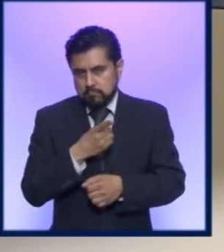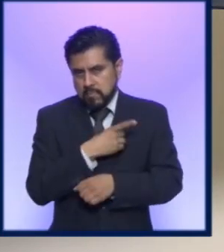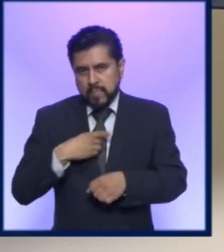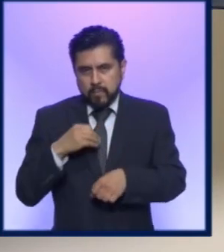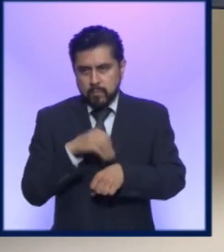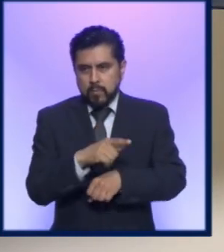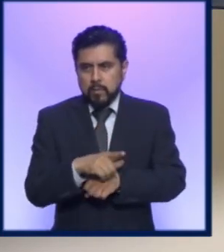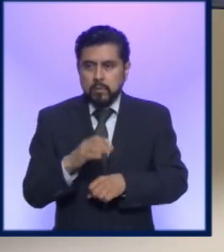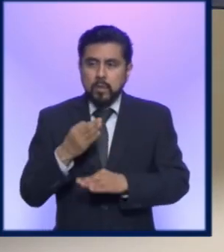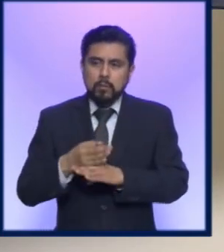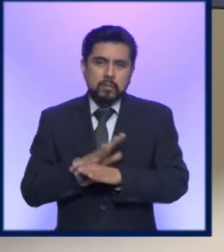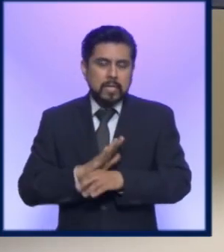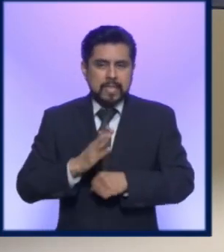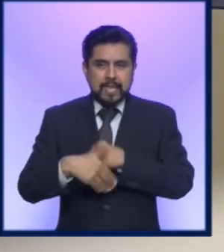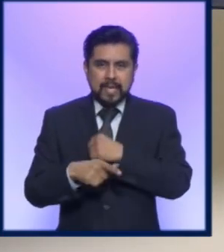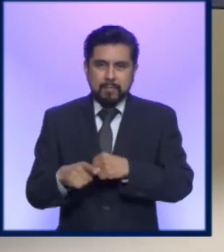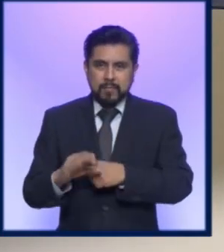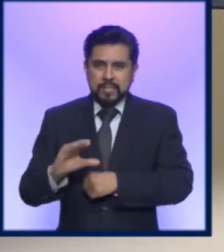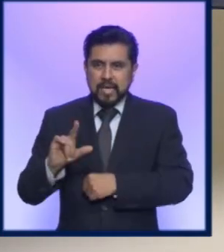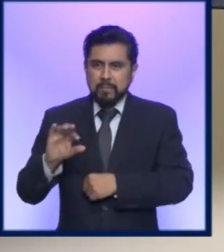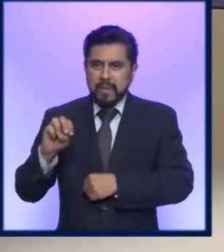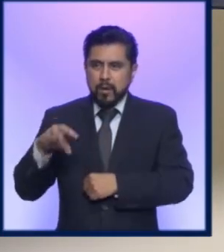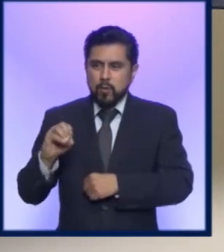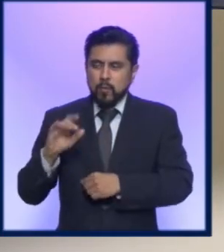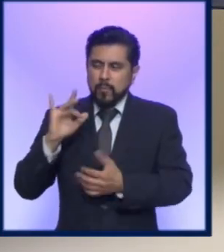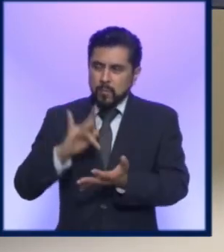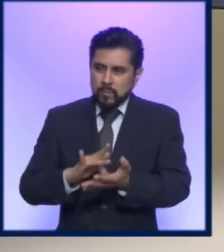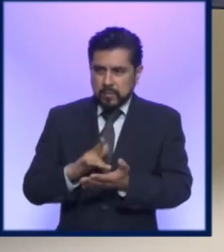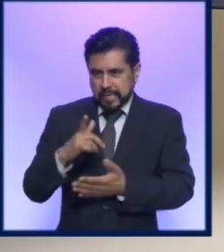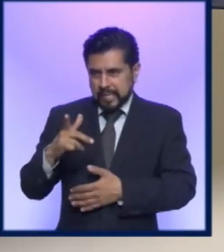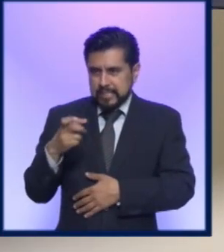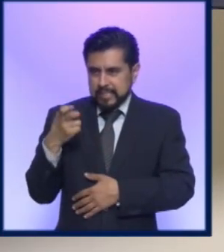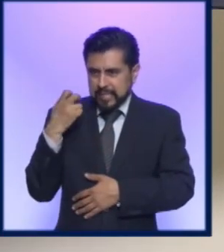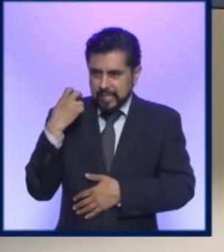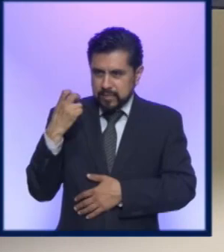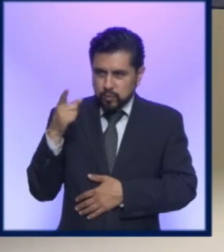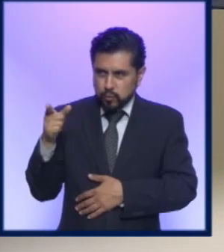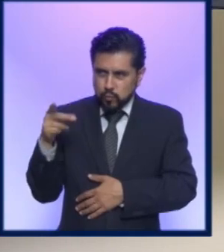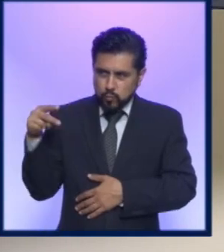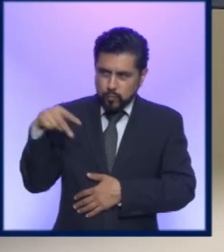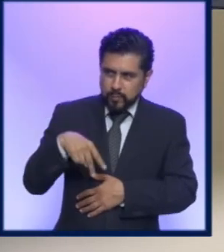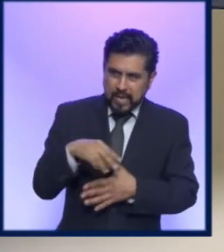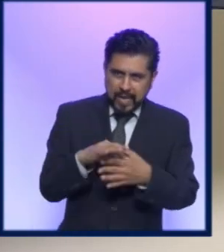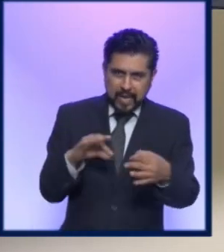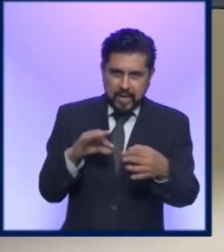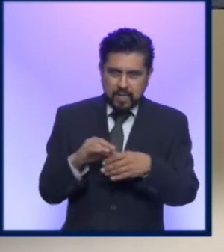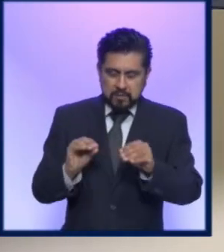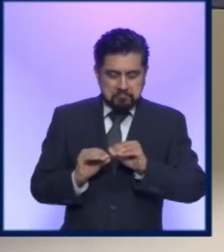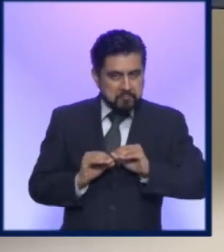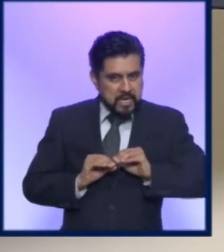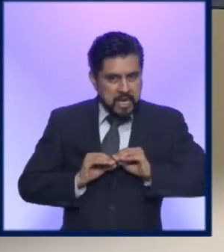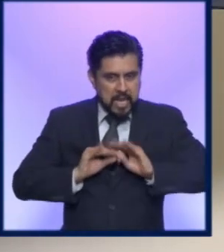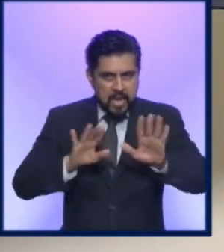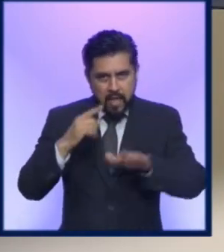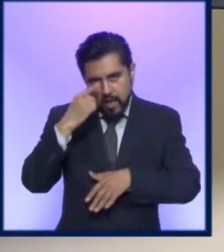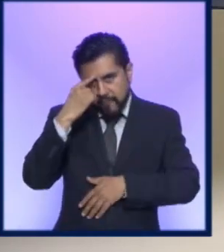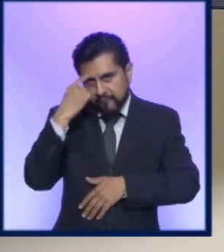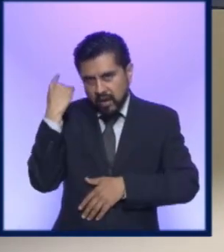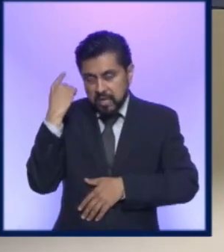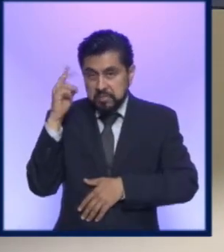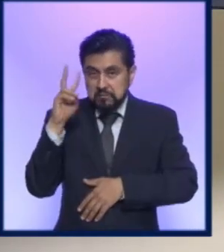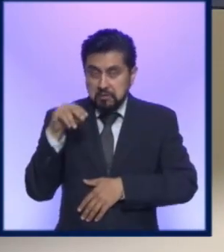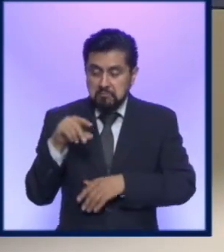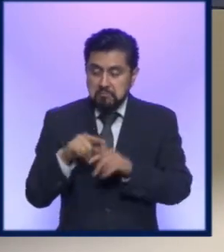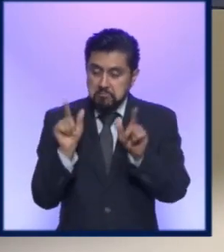quiero agradecer Carmelo por favor esto que nos has platicado de manera tan Clara y tan sencilla tan sucinta